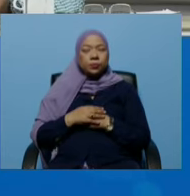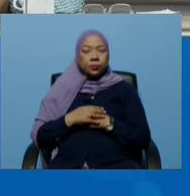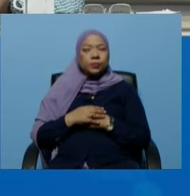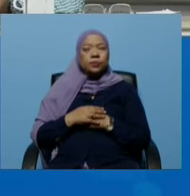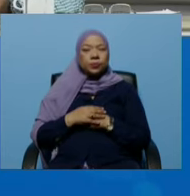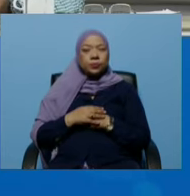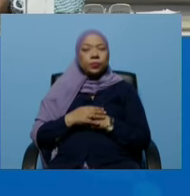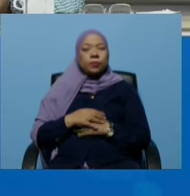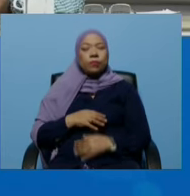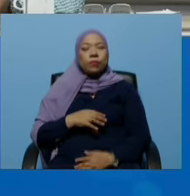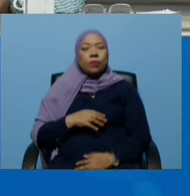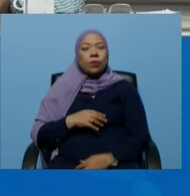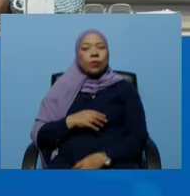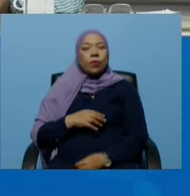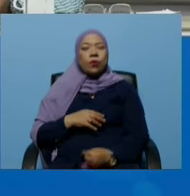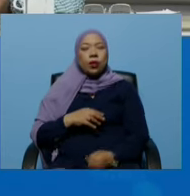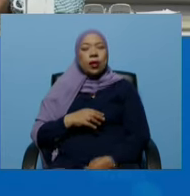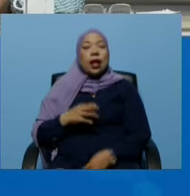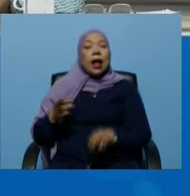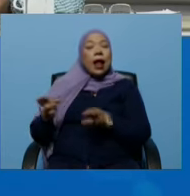allá en el arco minero del Orinoco,